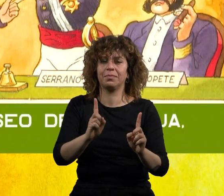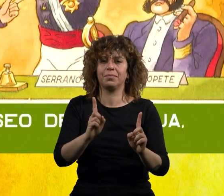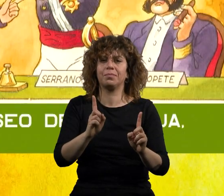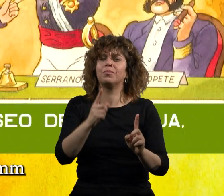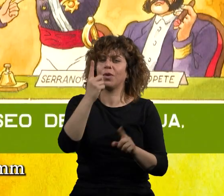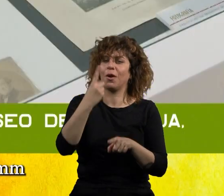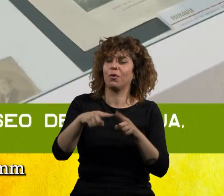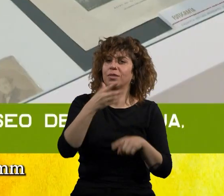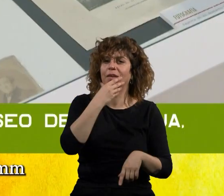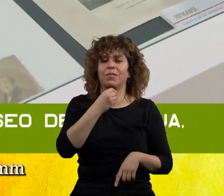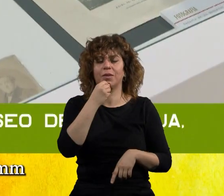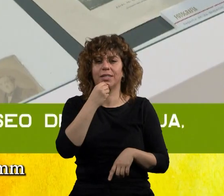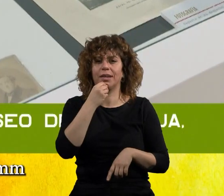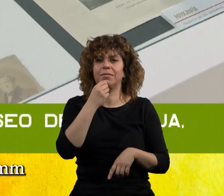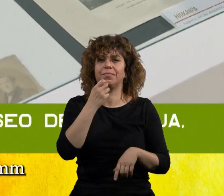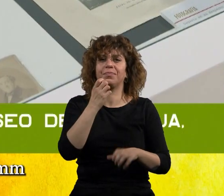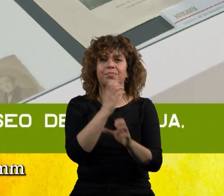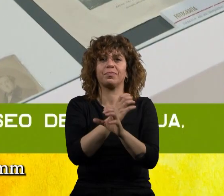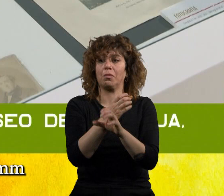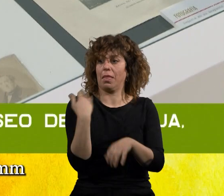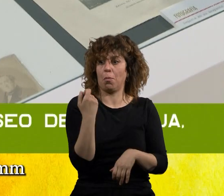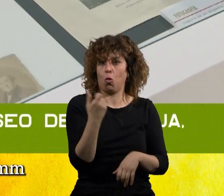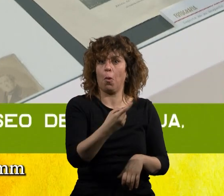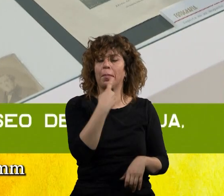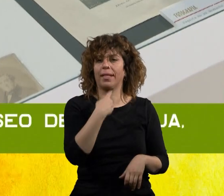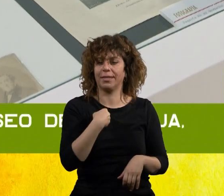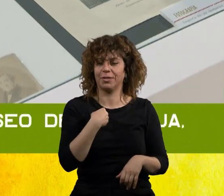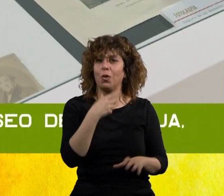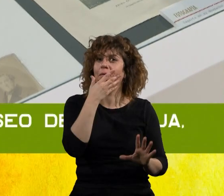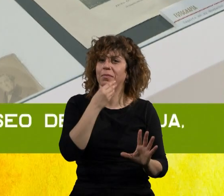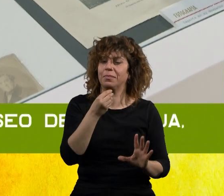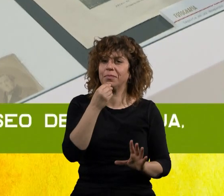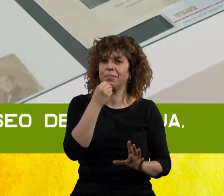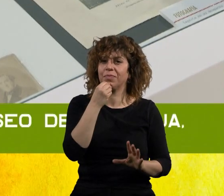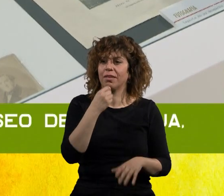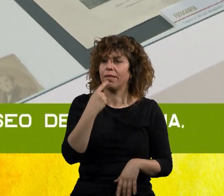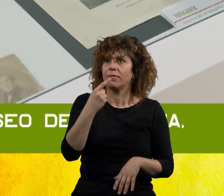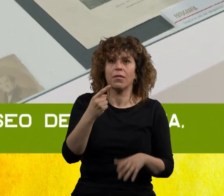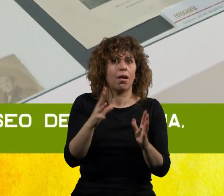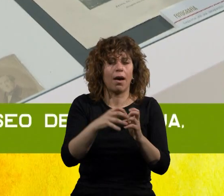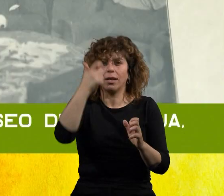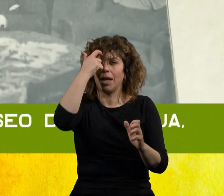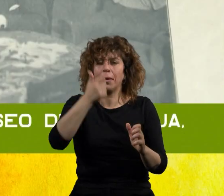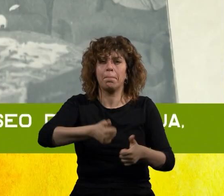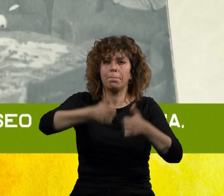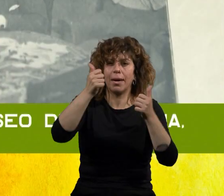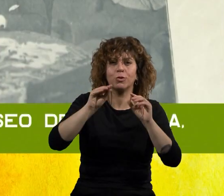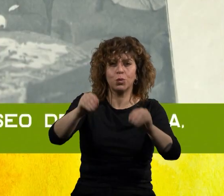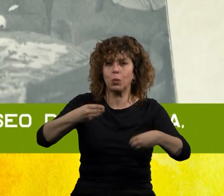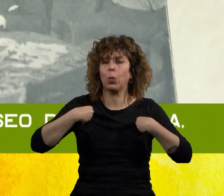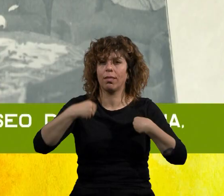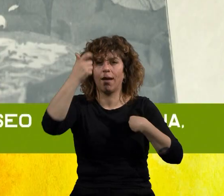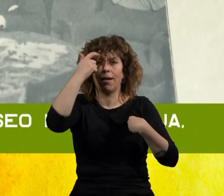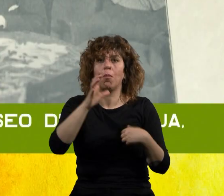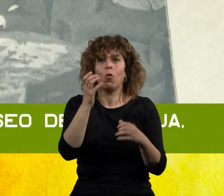una cosa muy bonita que me han dicho recientemente es que dan ganas de saber más sobre la vida de Sagasta a